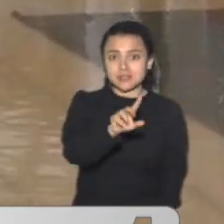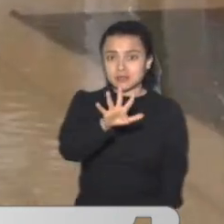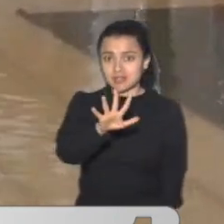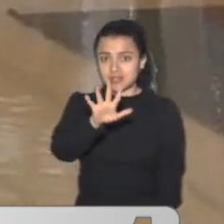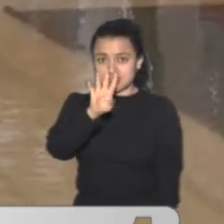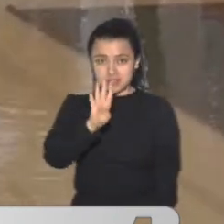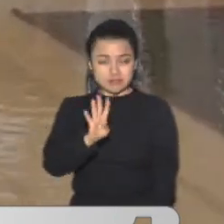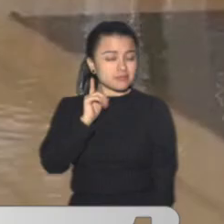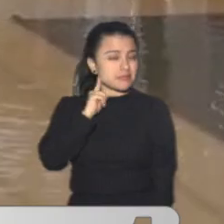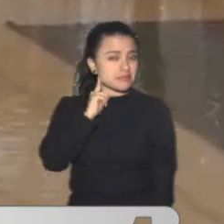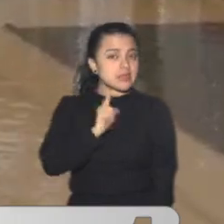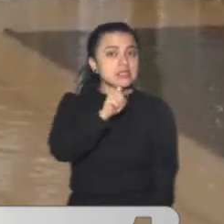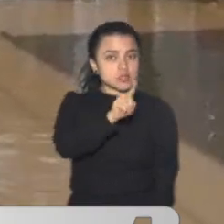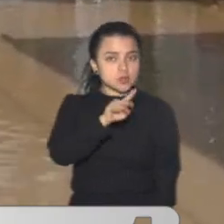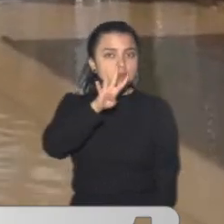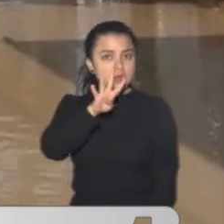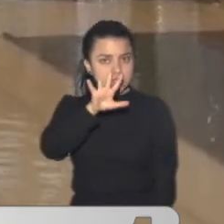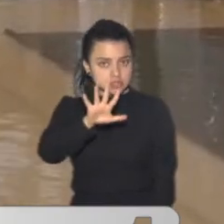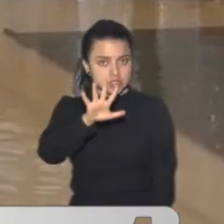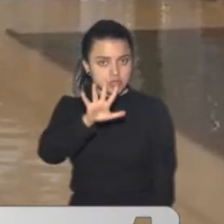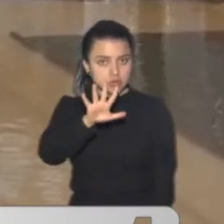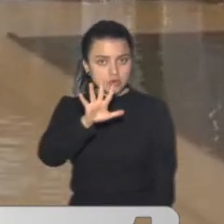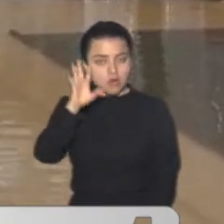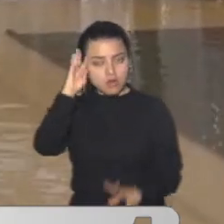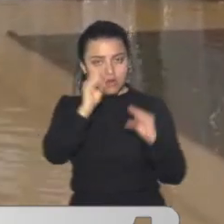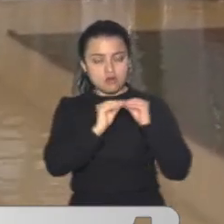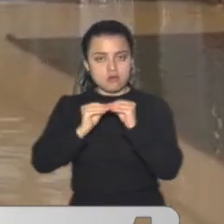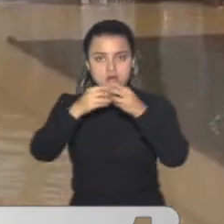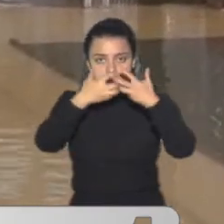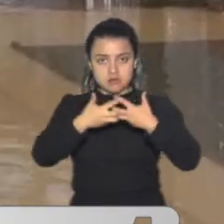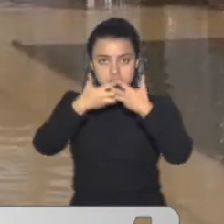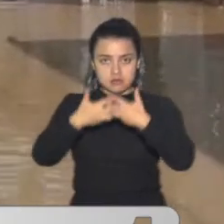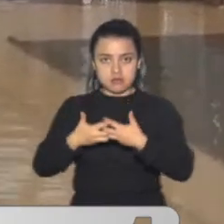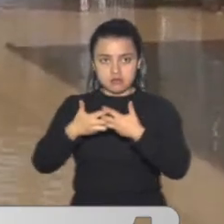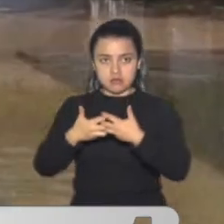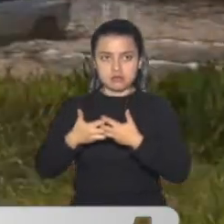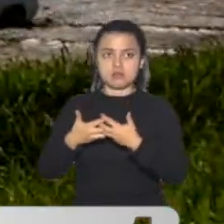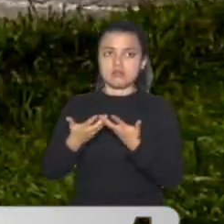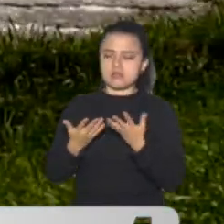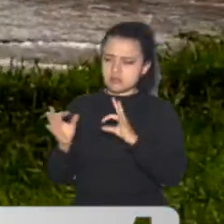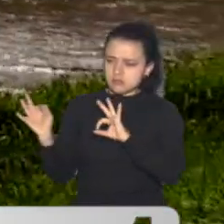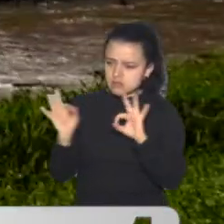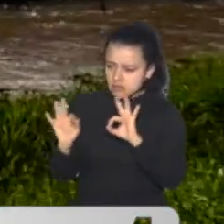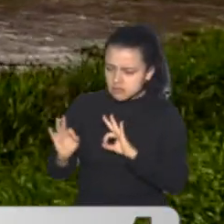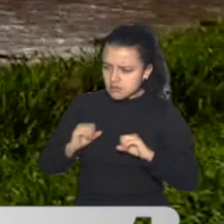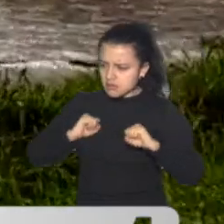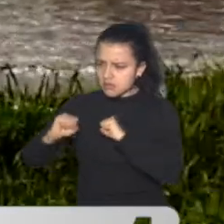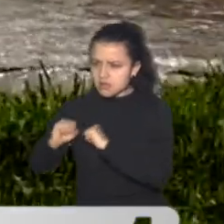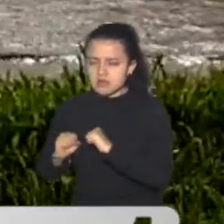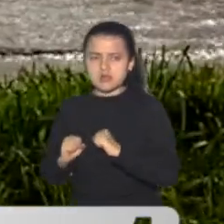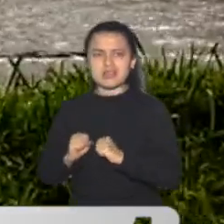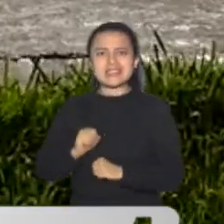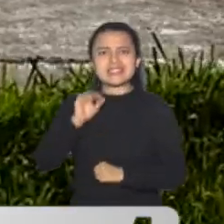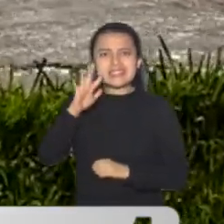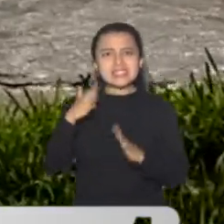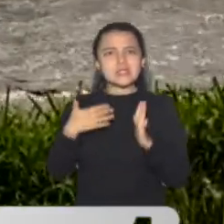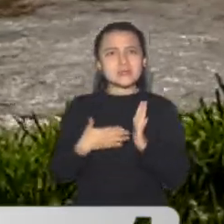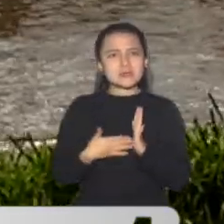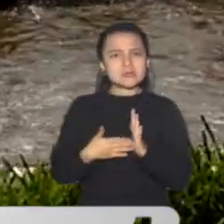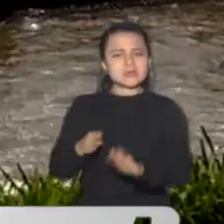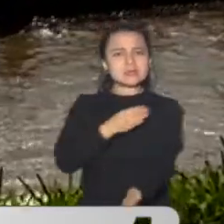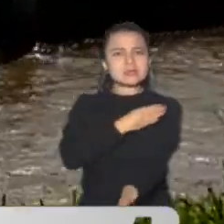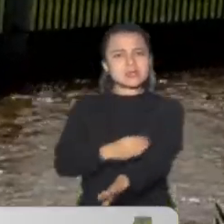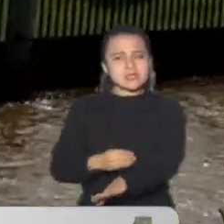empresas que aportamos al municipio de 5000 millones de pesos en impuestos